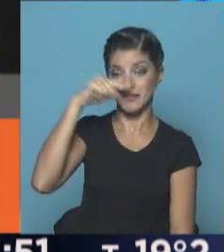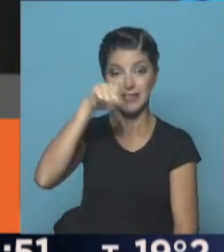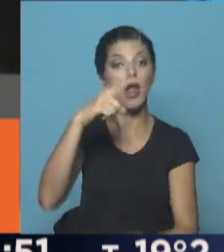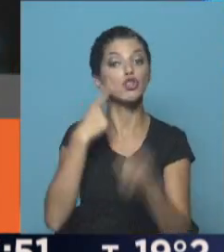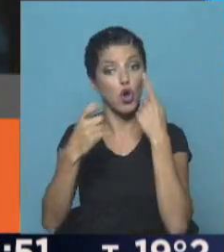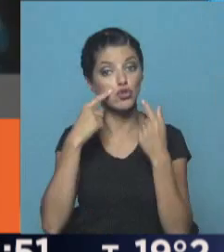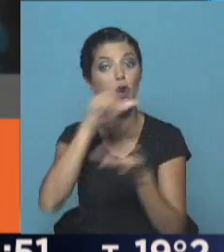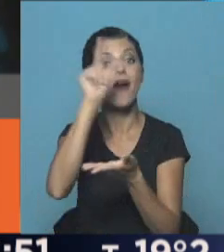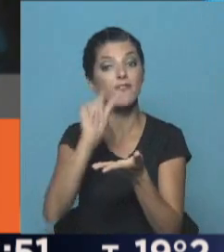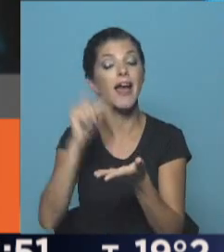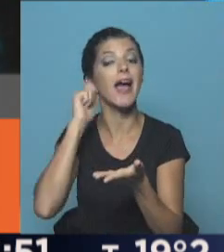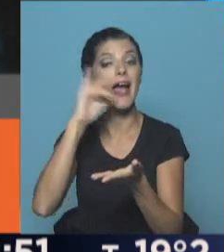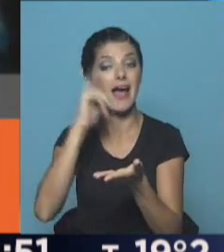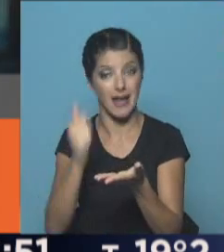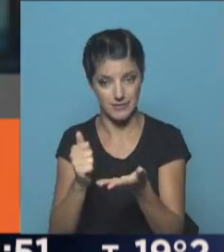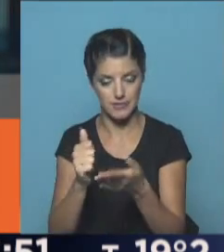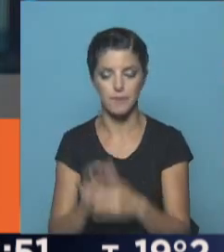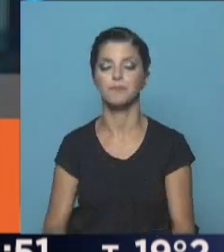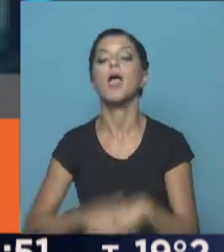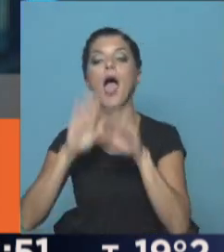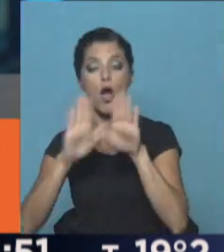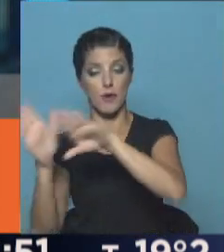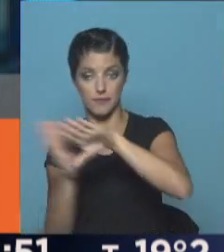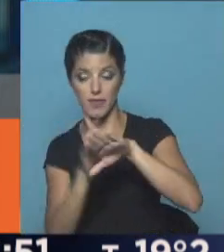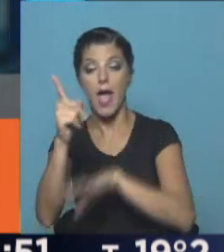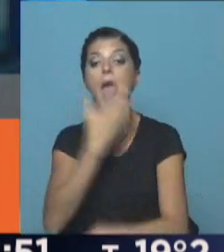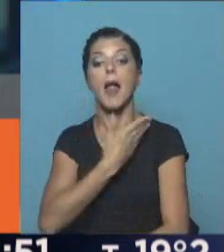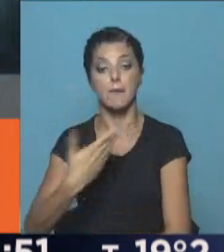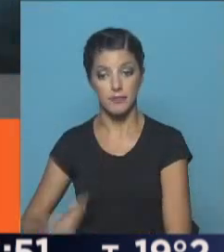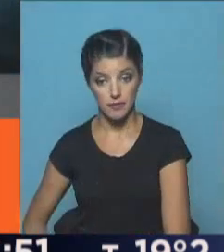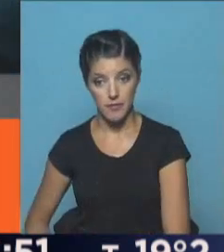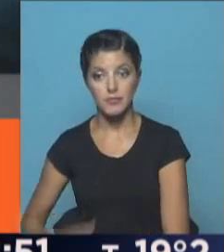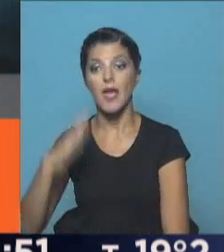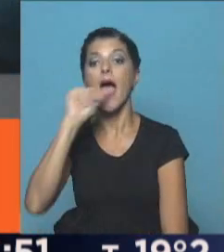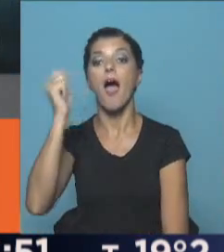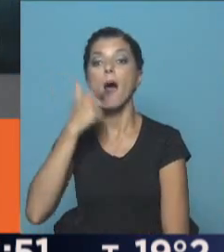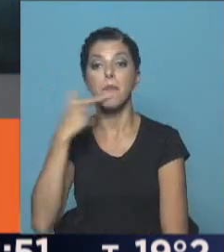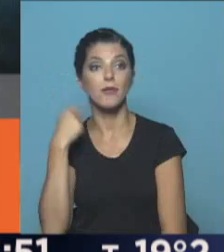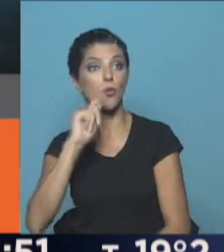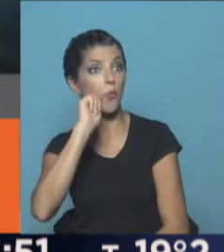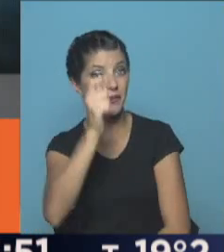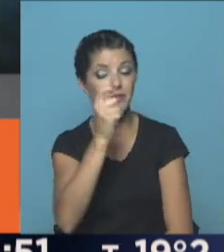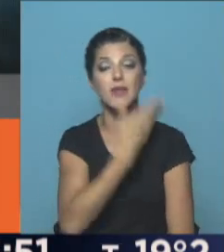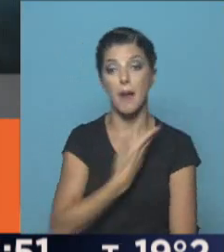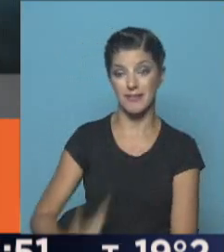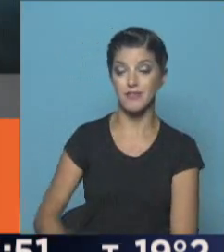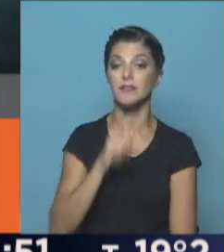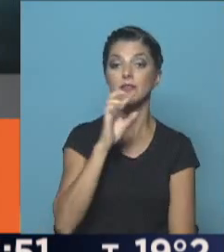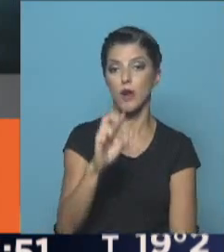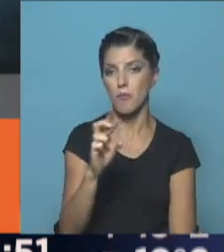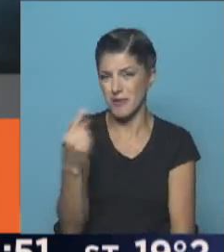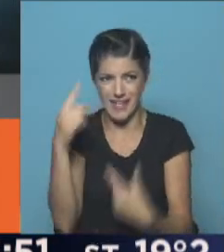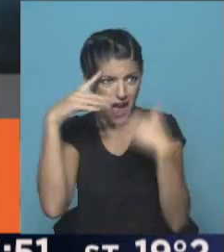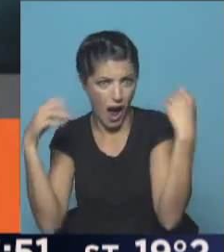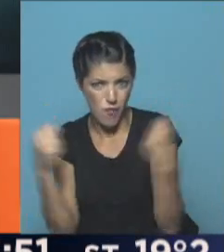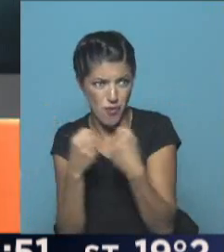Gaza. La visita de Mahmoud Abbas al presidente Donald Trump, en realidad para llegar a ningún